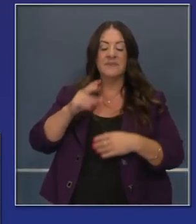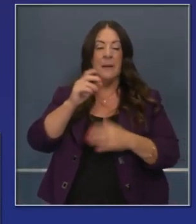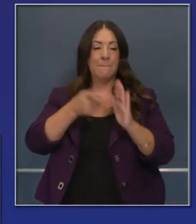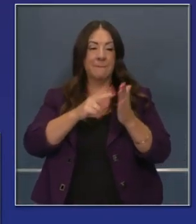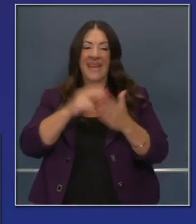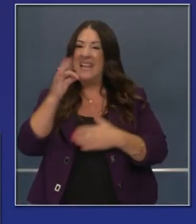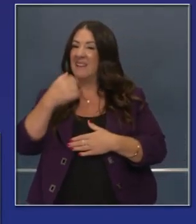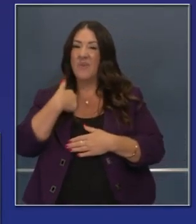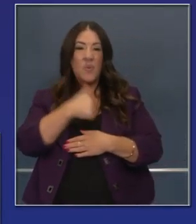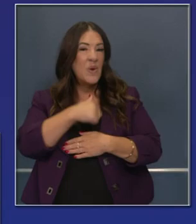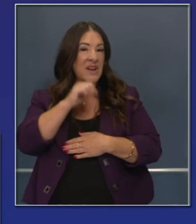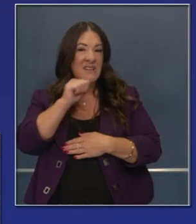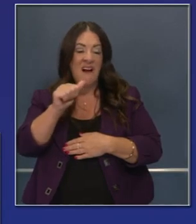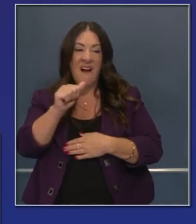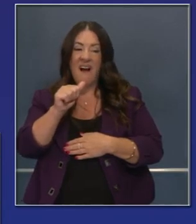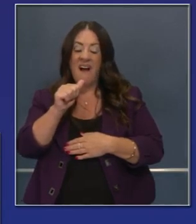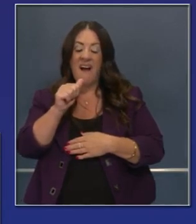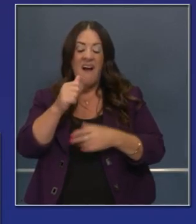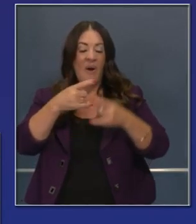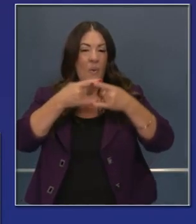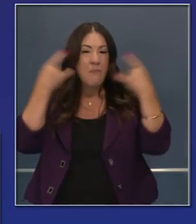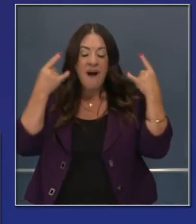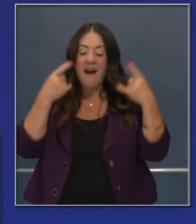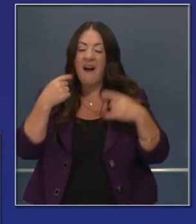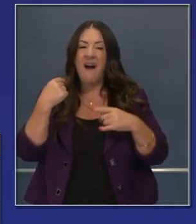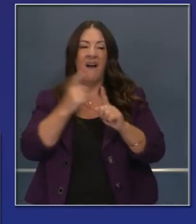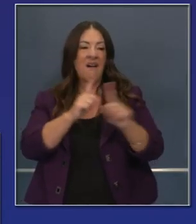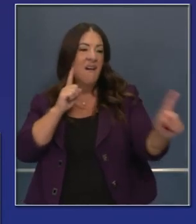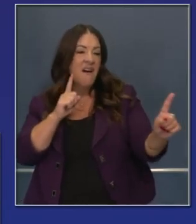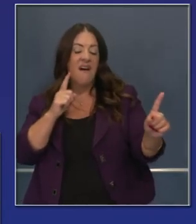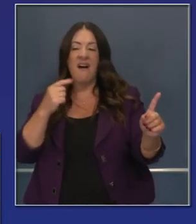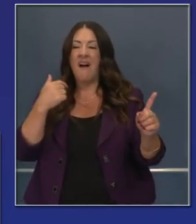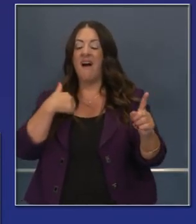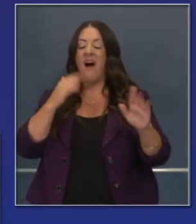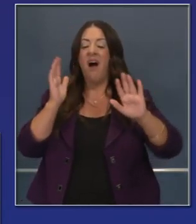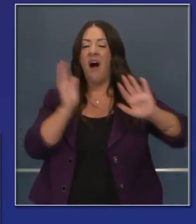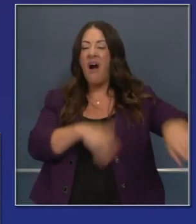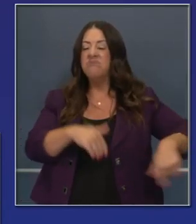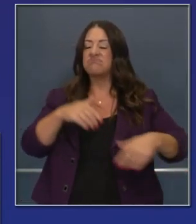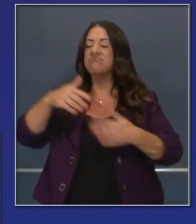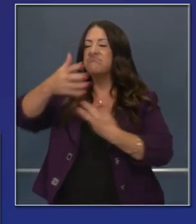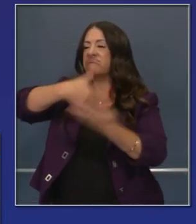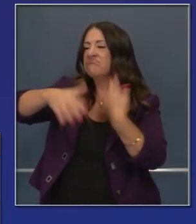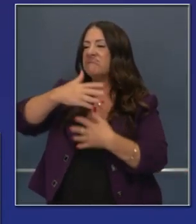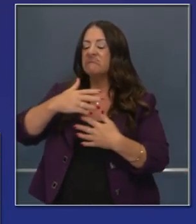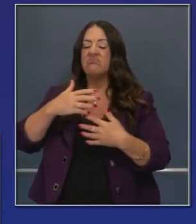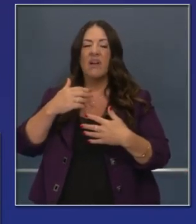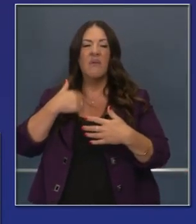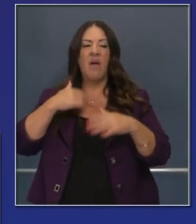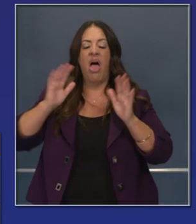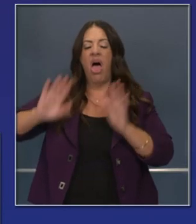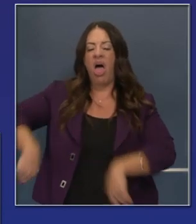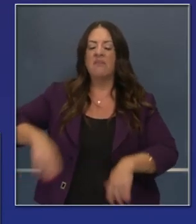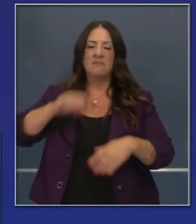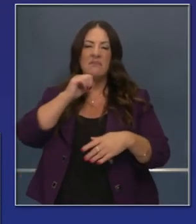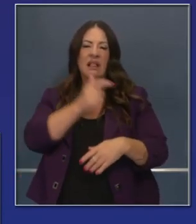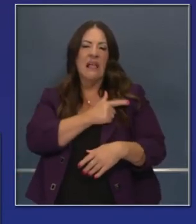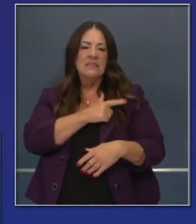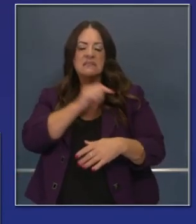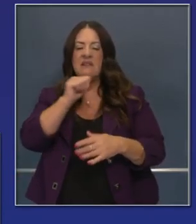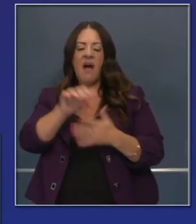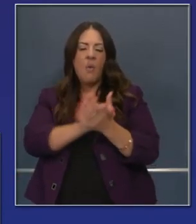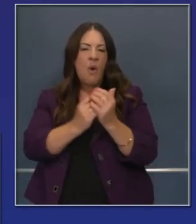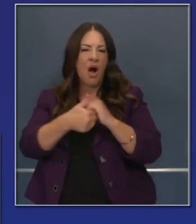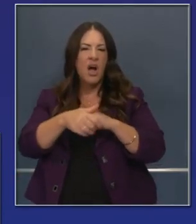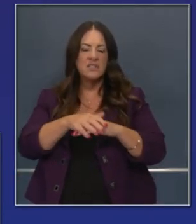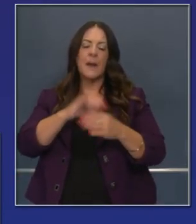no estamos usando mascarillas, si no estamos ejerciendo distanciamiento físico, lavándonos las manos y buena higiene, estos números